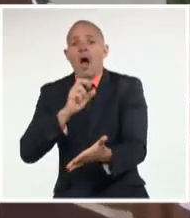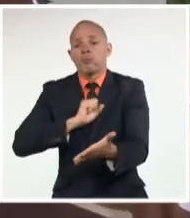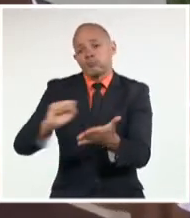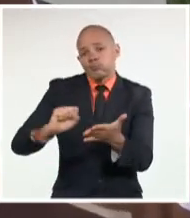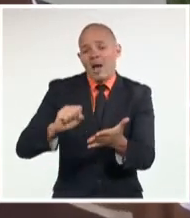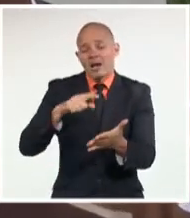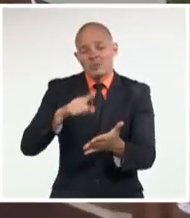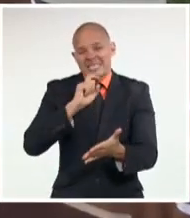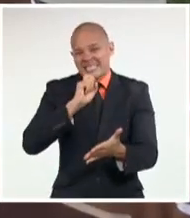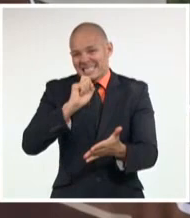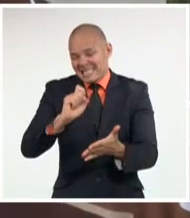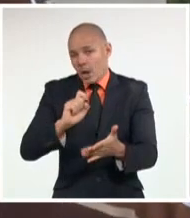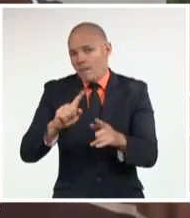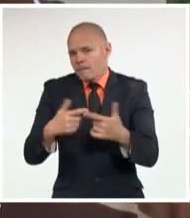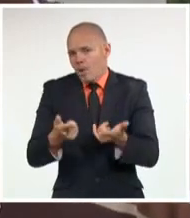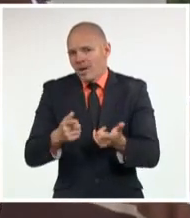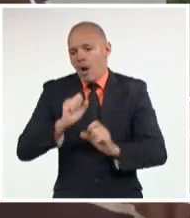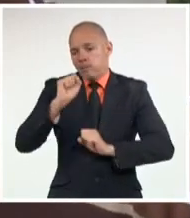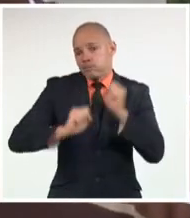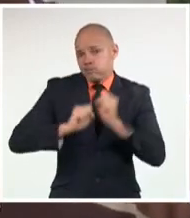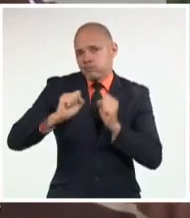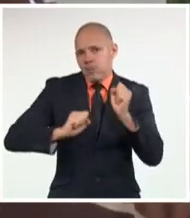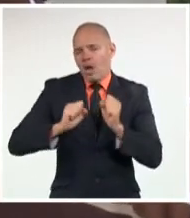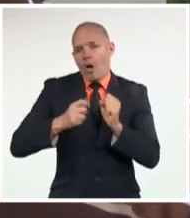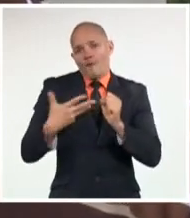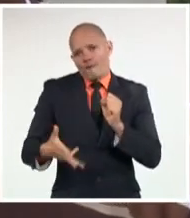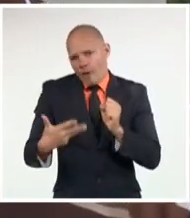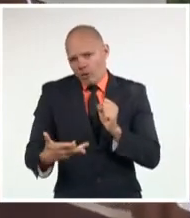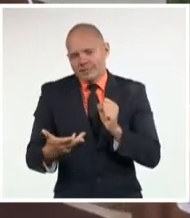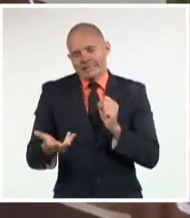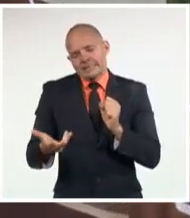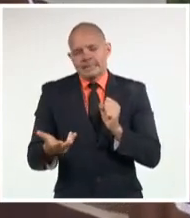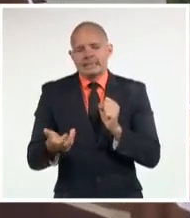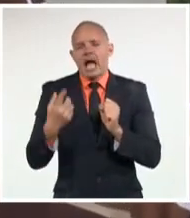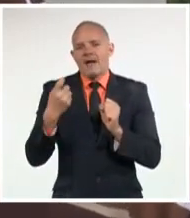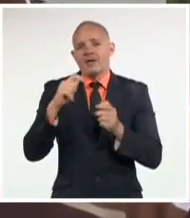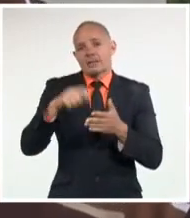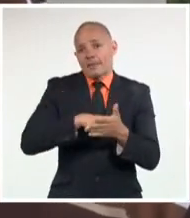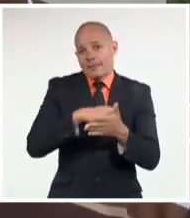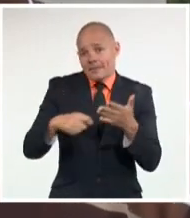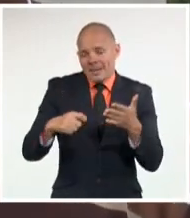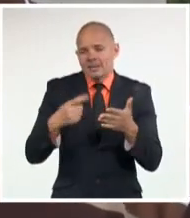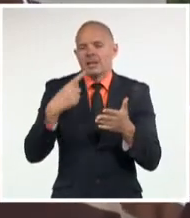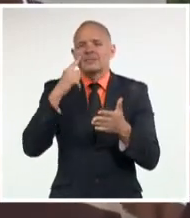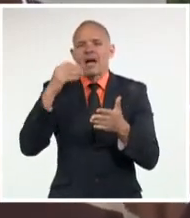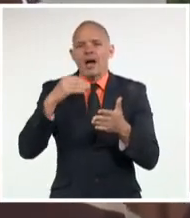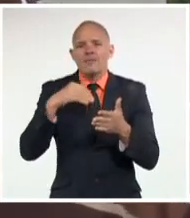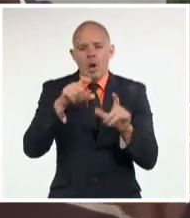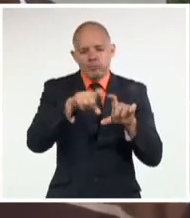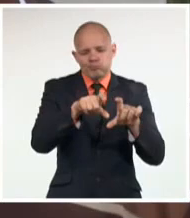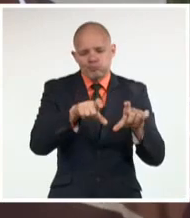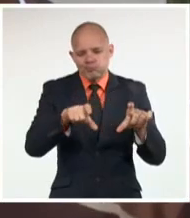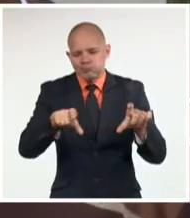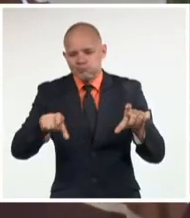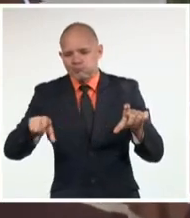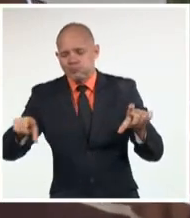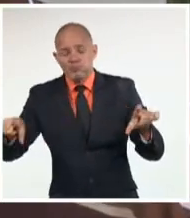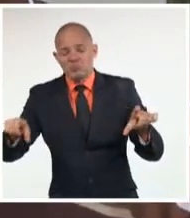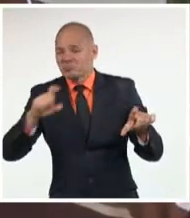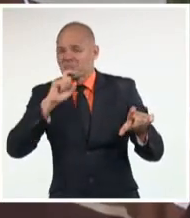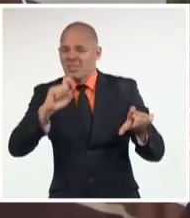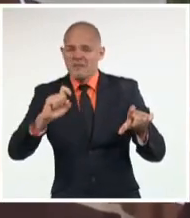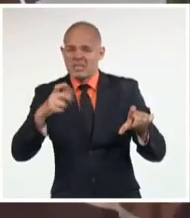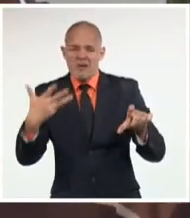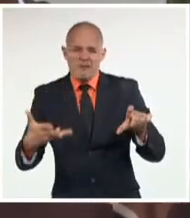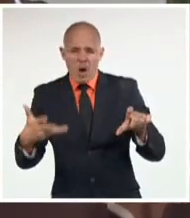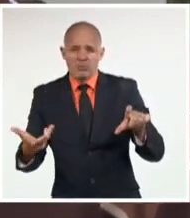por la capacidad de las bombas que se necesitan, fue necesario proyectar una estación de rebombeo en un intermedio donde